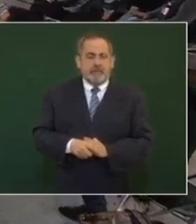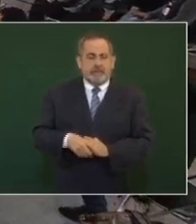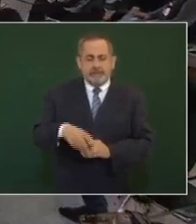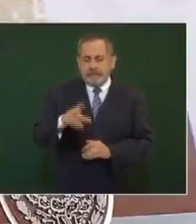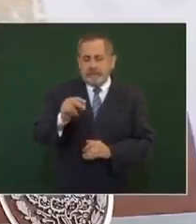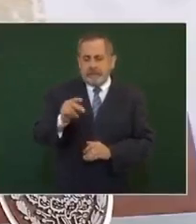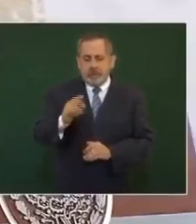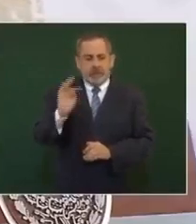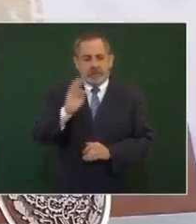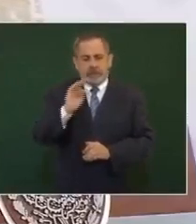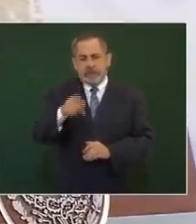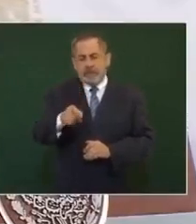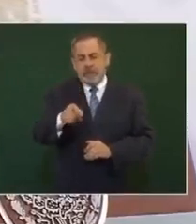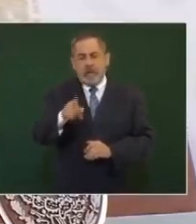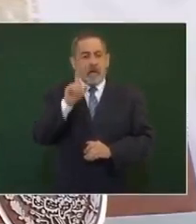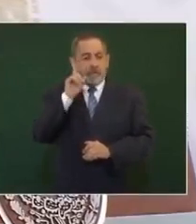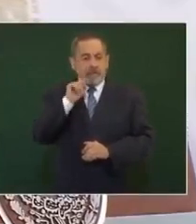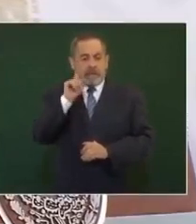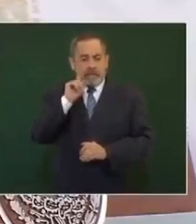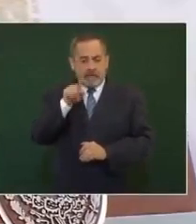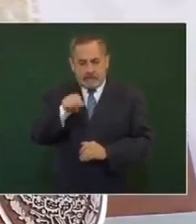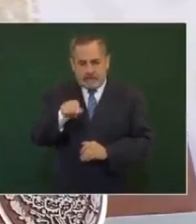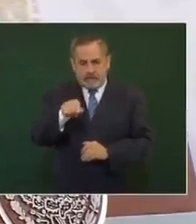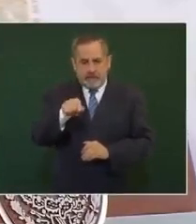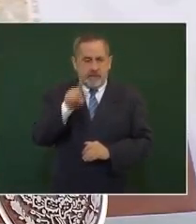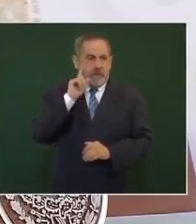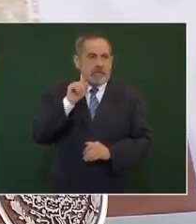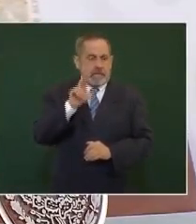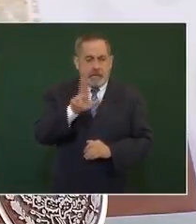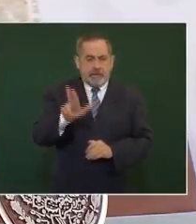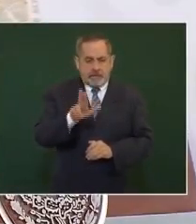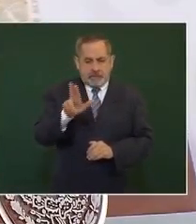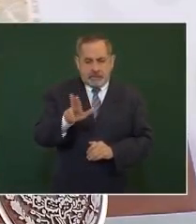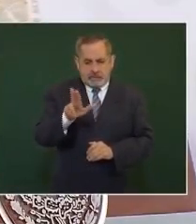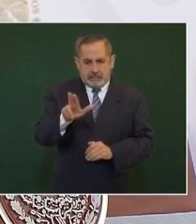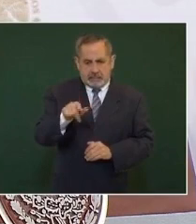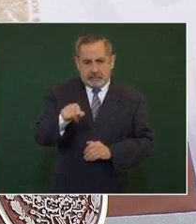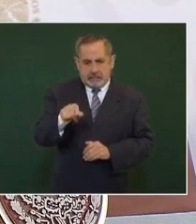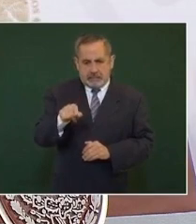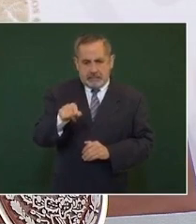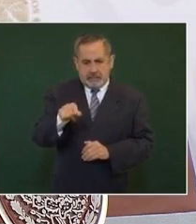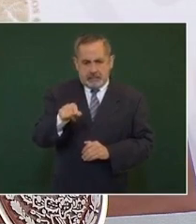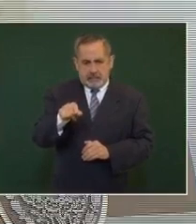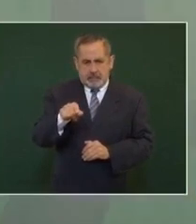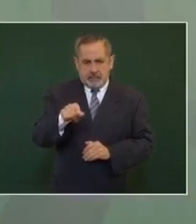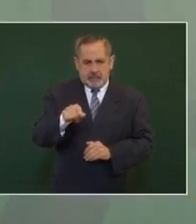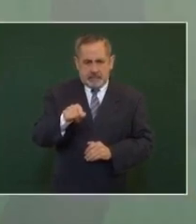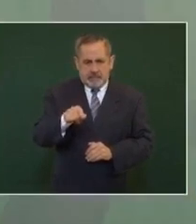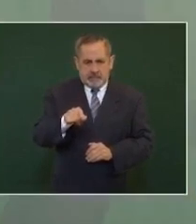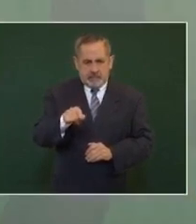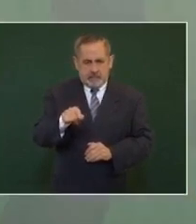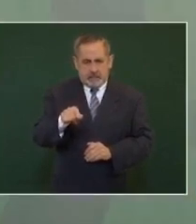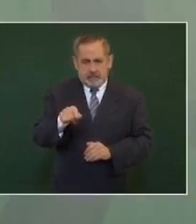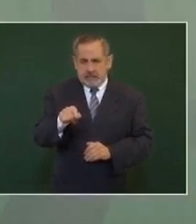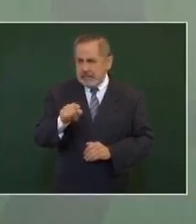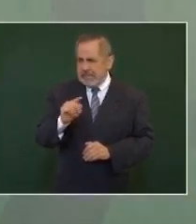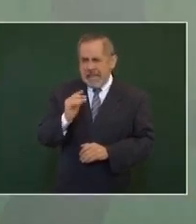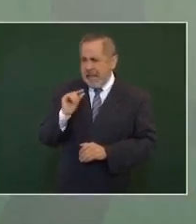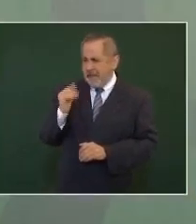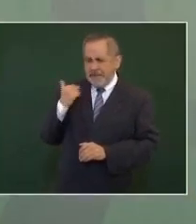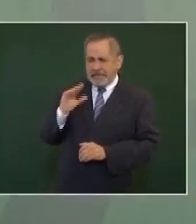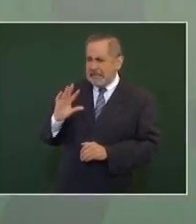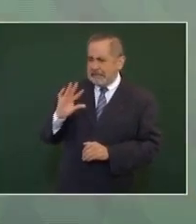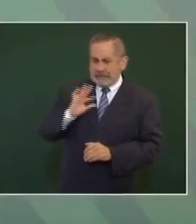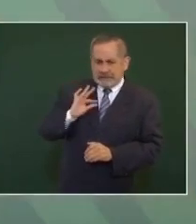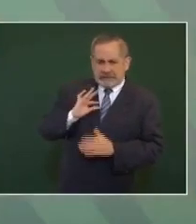personas presentaron INE, presentaron pasaporte, etcétera. No sabemos si todas las personas también compartieron un comprobante de domicilio